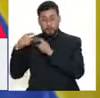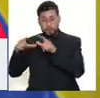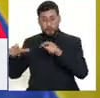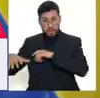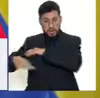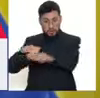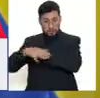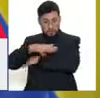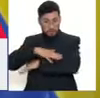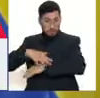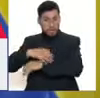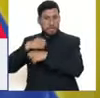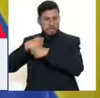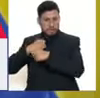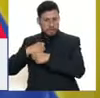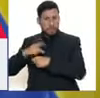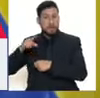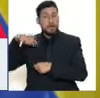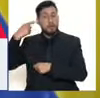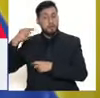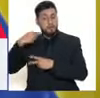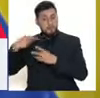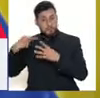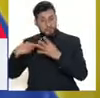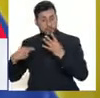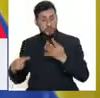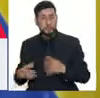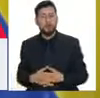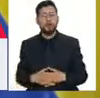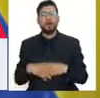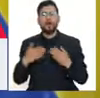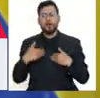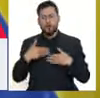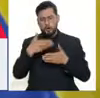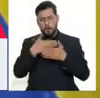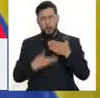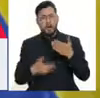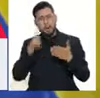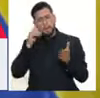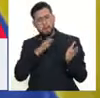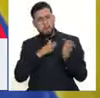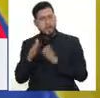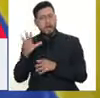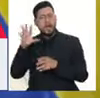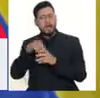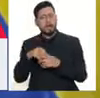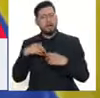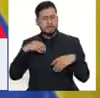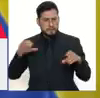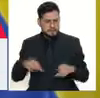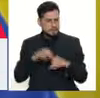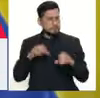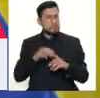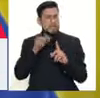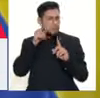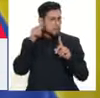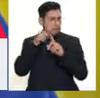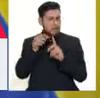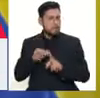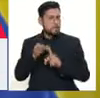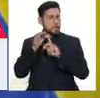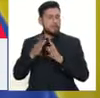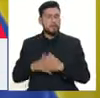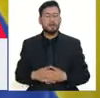a elaborar en las próximas semanas una hoja de ruta que incluya acciones